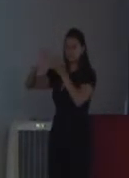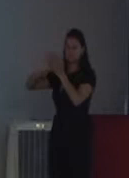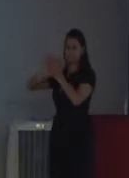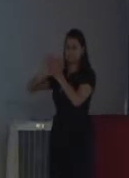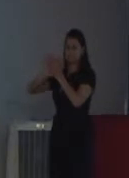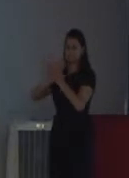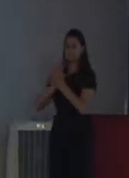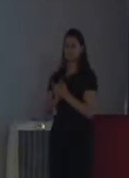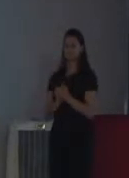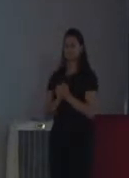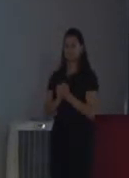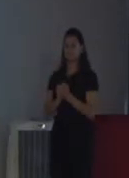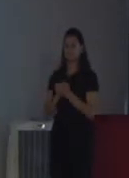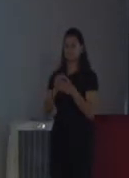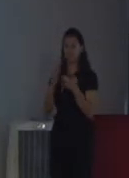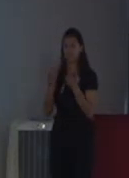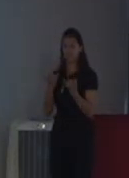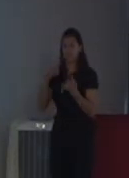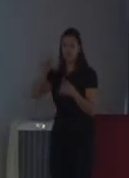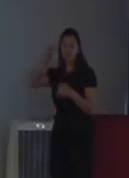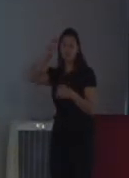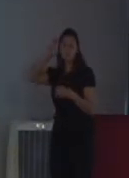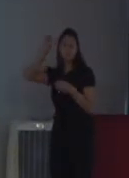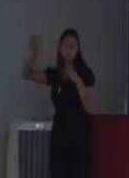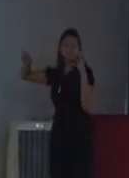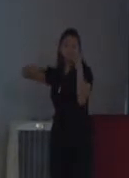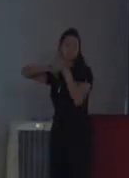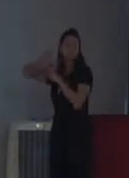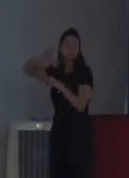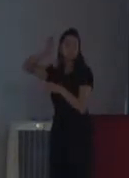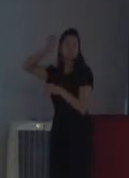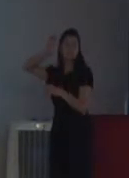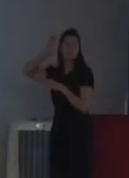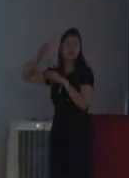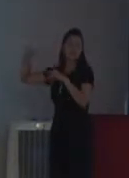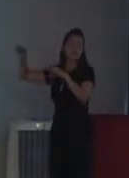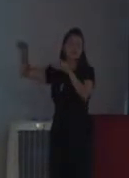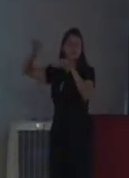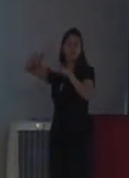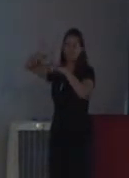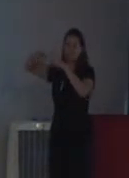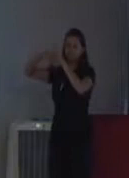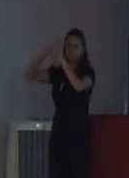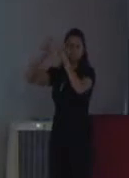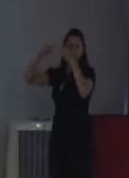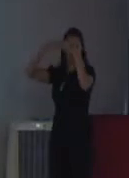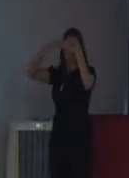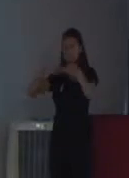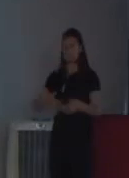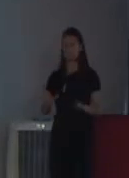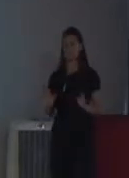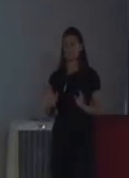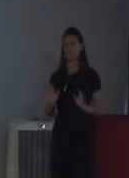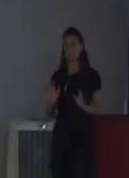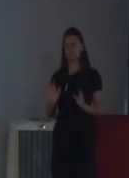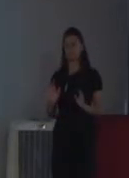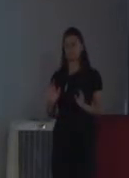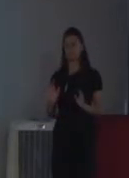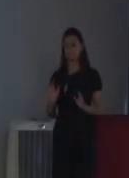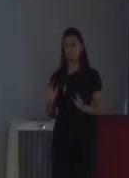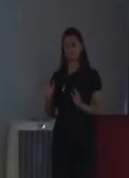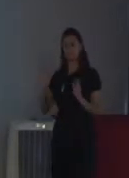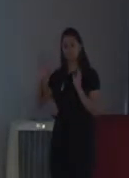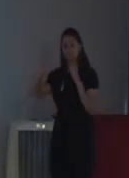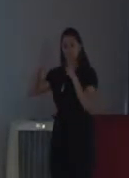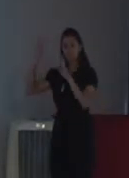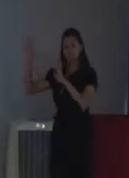este momento a nivel mundial se está moviendo toda la temática de discapacidad. Así como